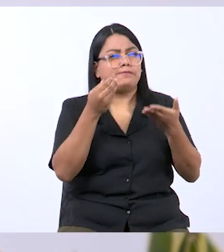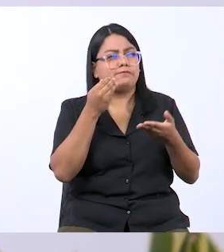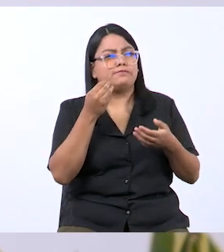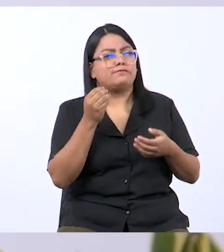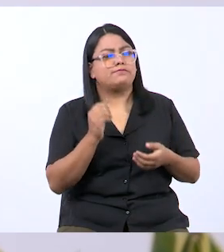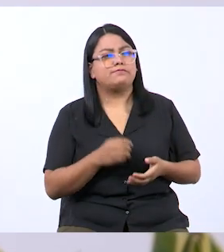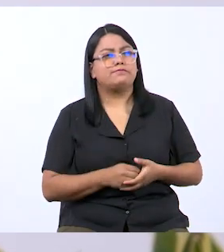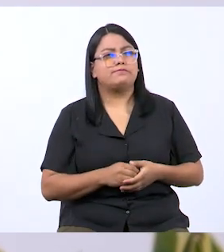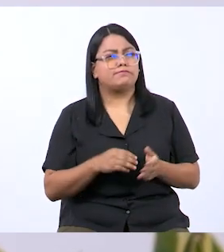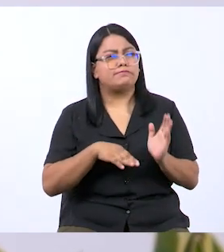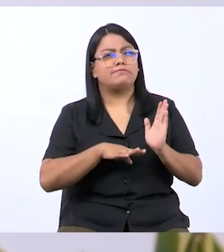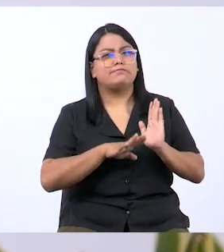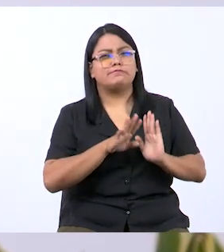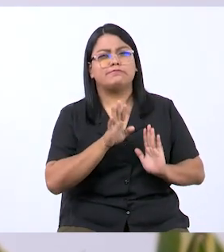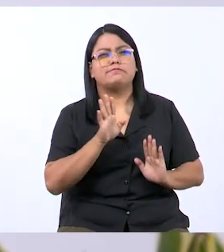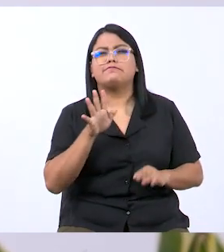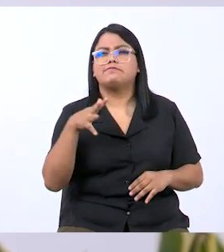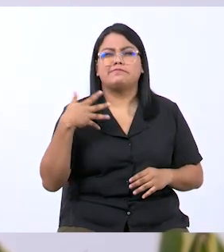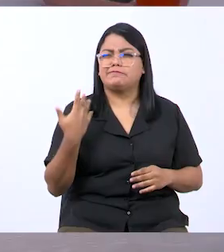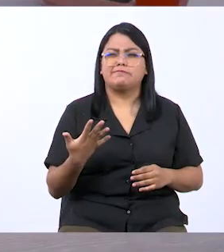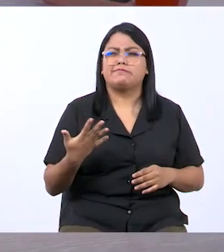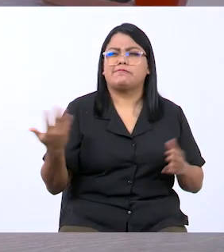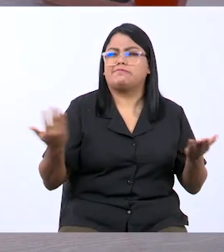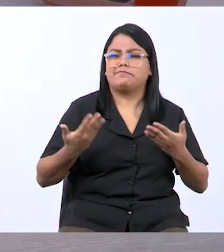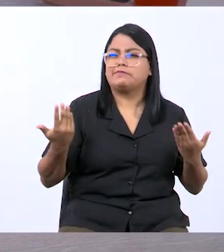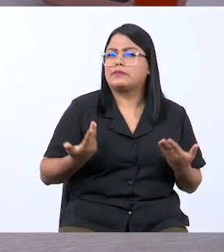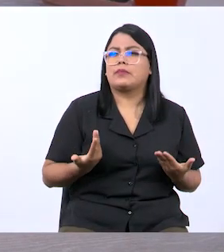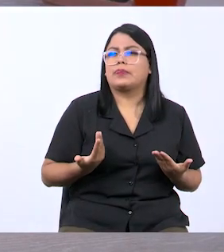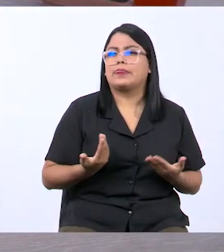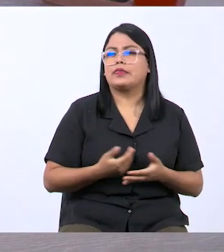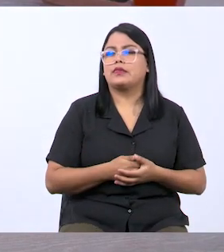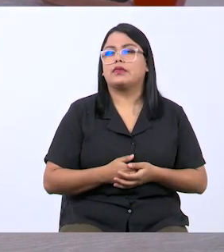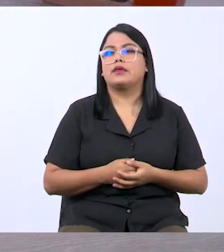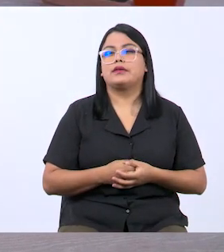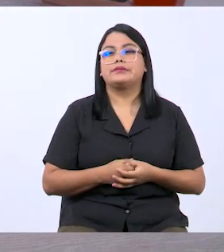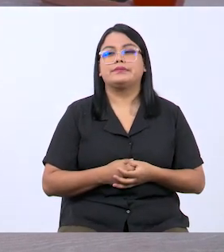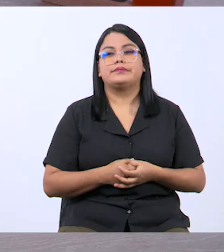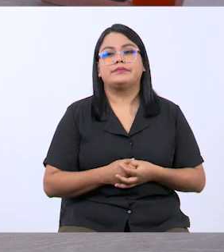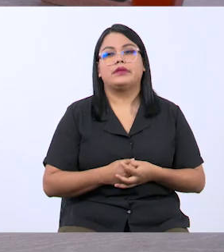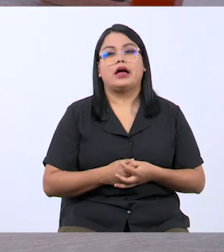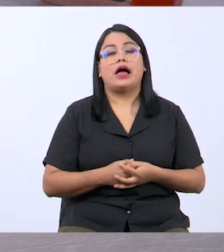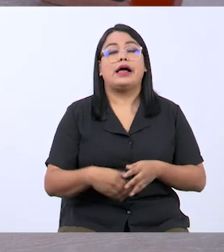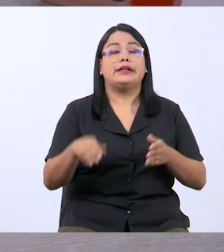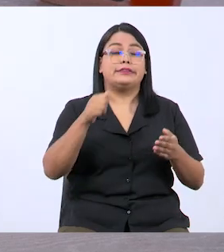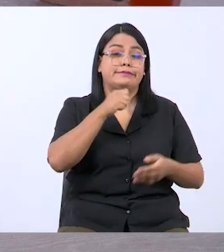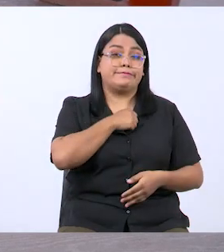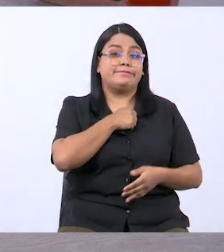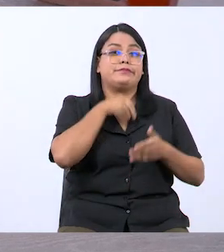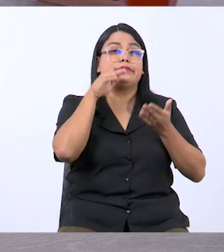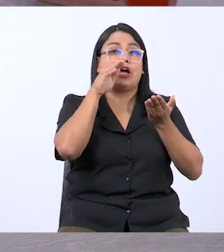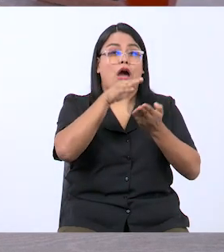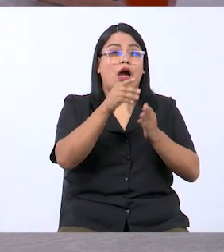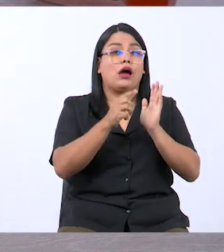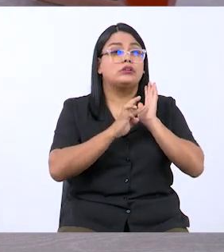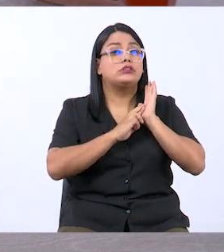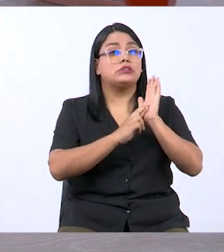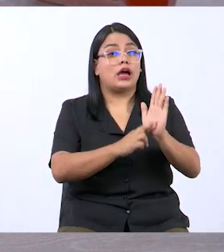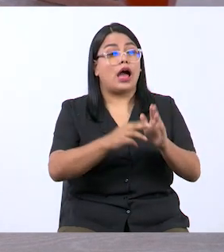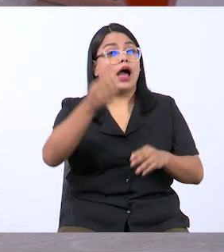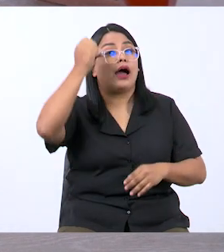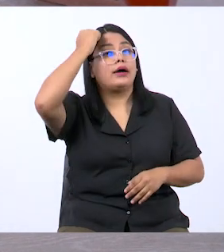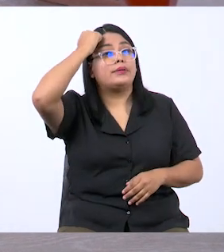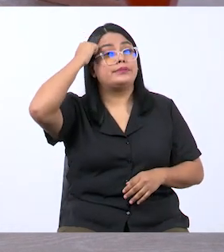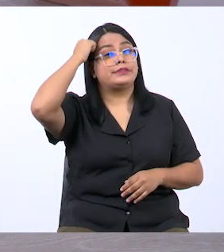podrías explicarnos un poco más acerca de en qué consiste este producto de la unidad. El producto de unidad es una evidencia